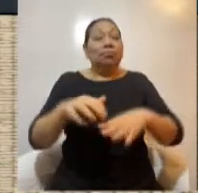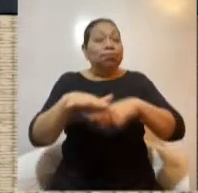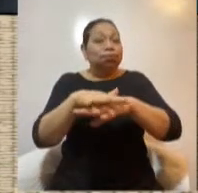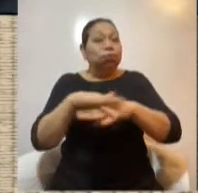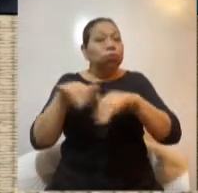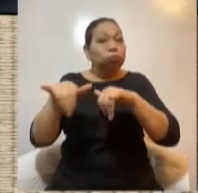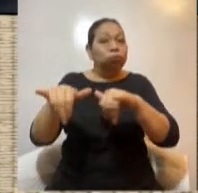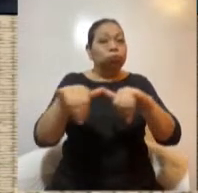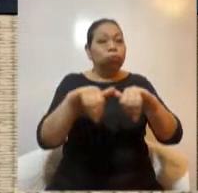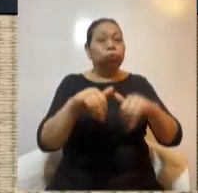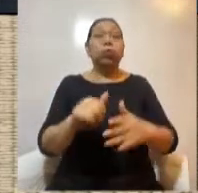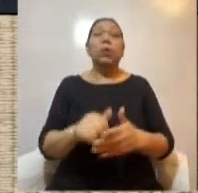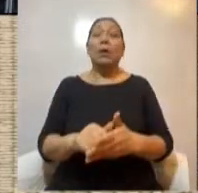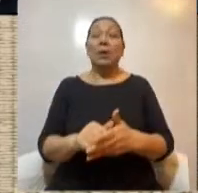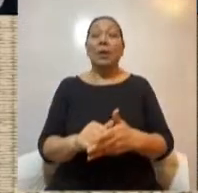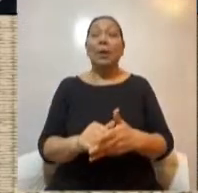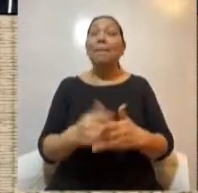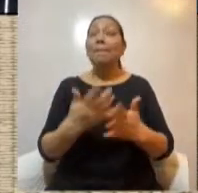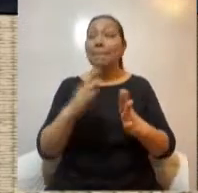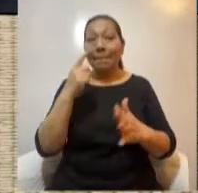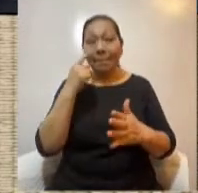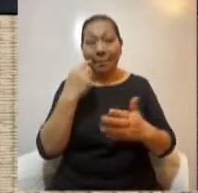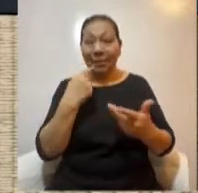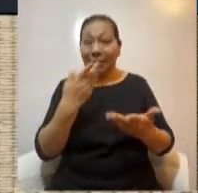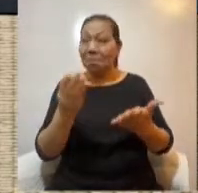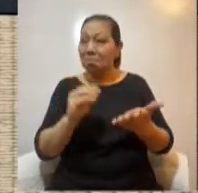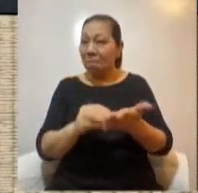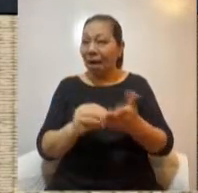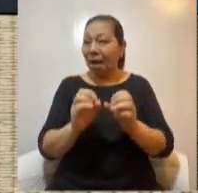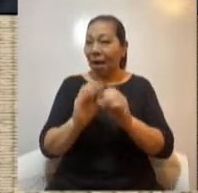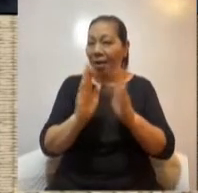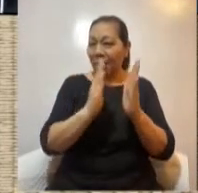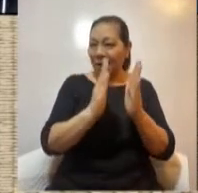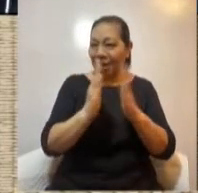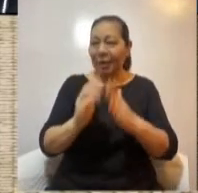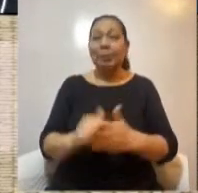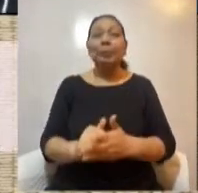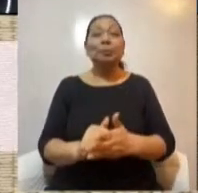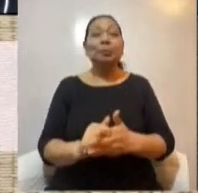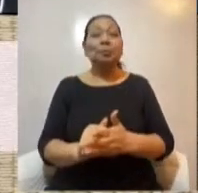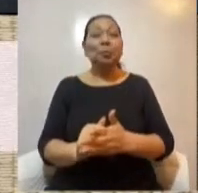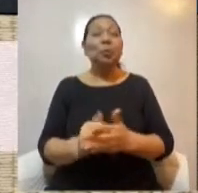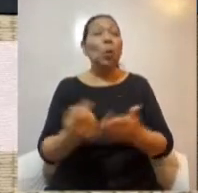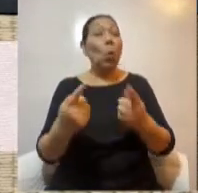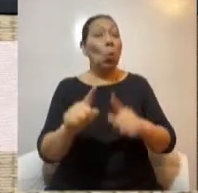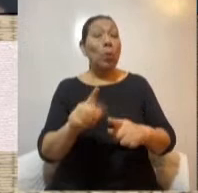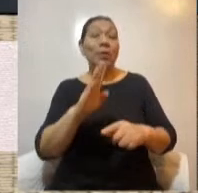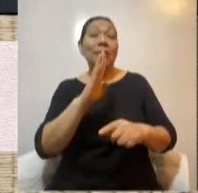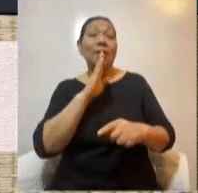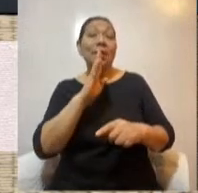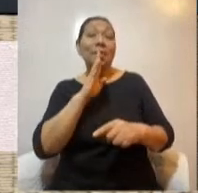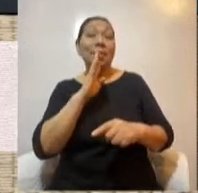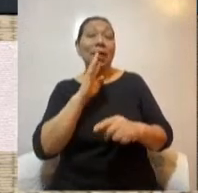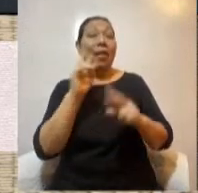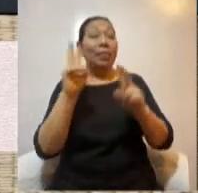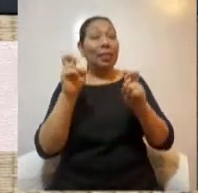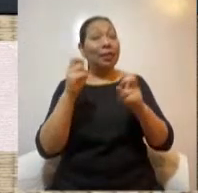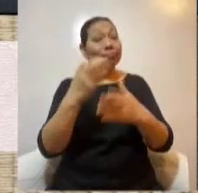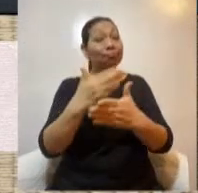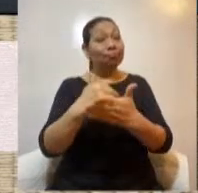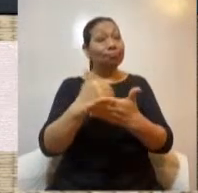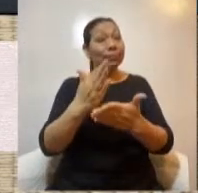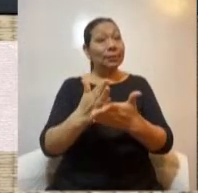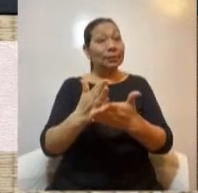al trato igual entre personas. A ver, dicho de manera un poco más ordenada, cuando hablamos del test